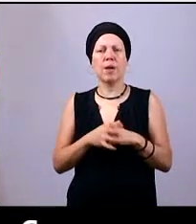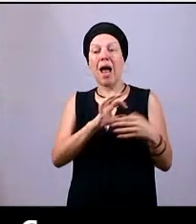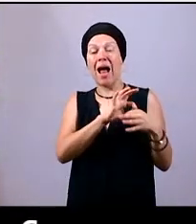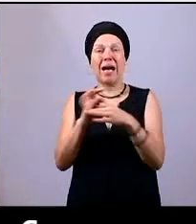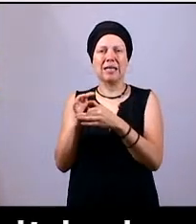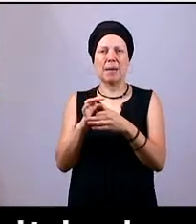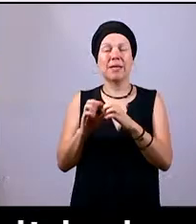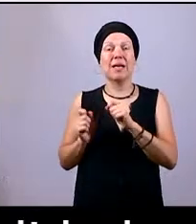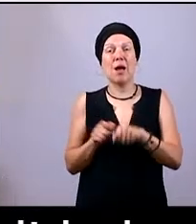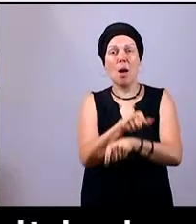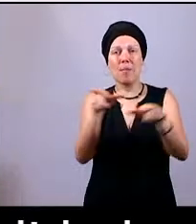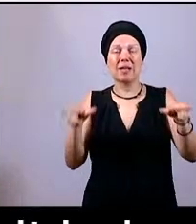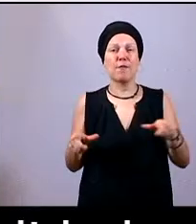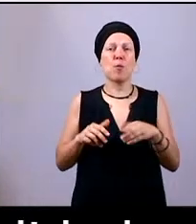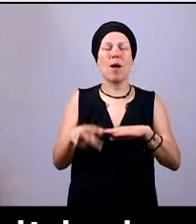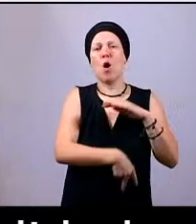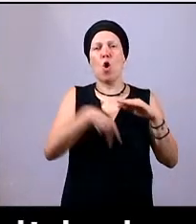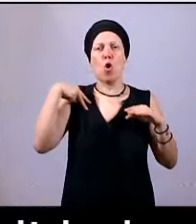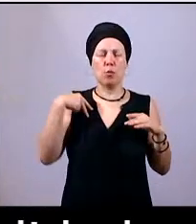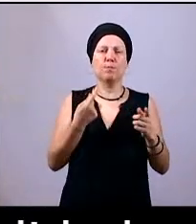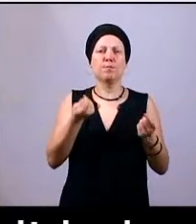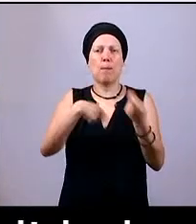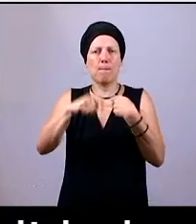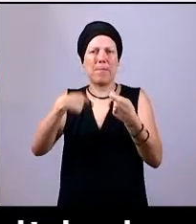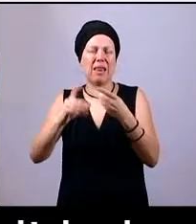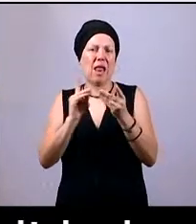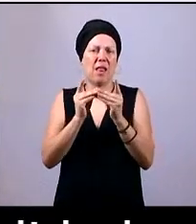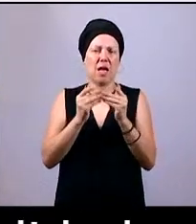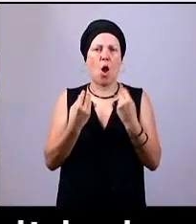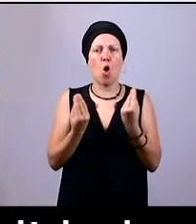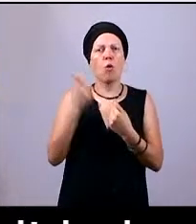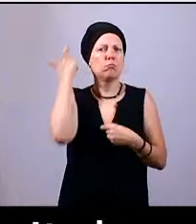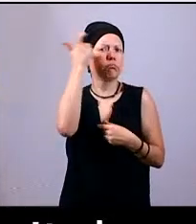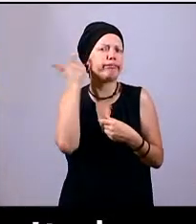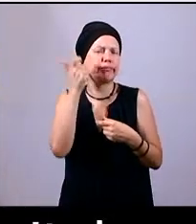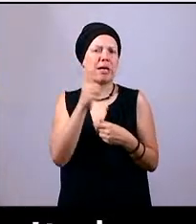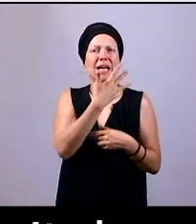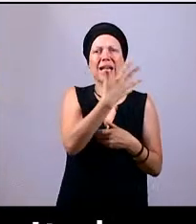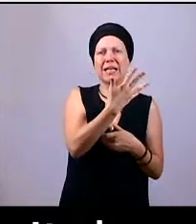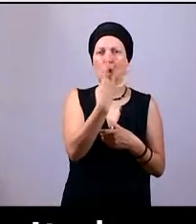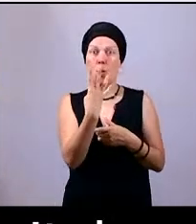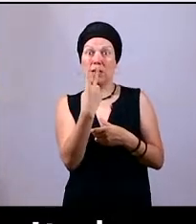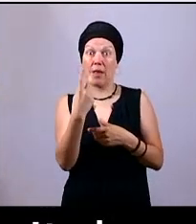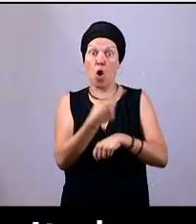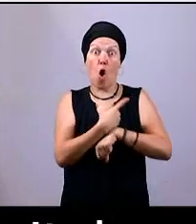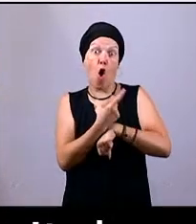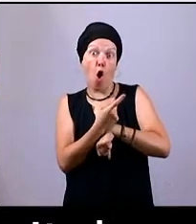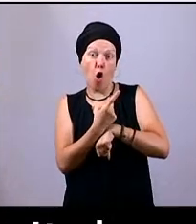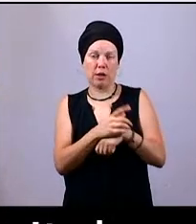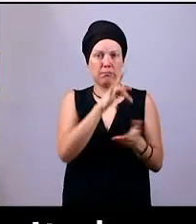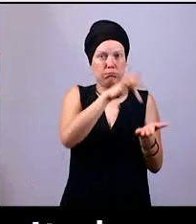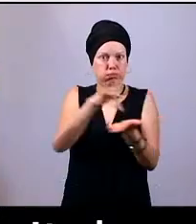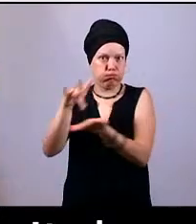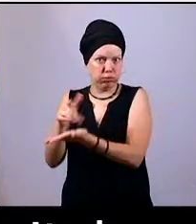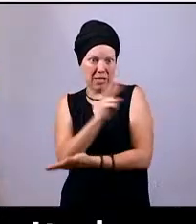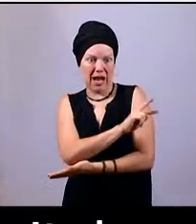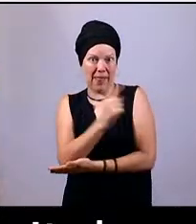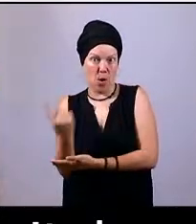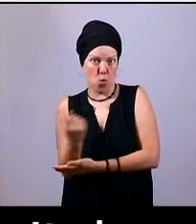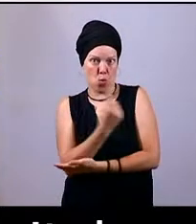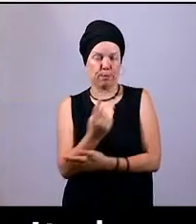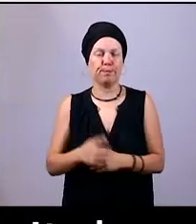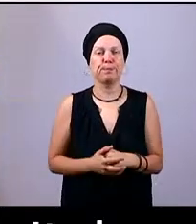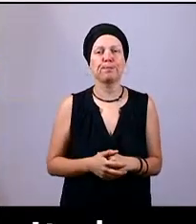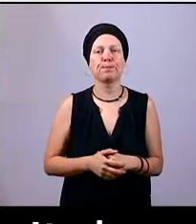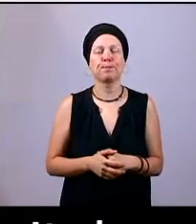de plataformas globales de venta digital, con una duración de 542 horas por edición.